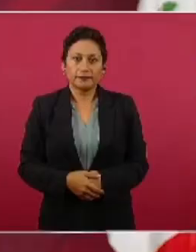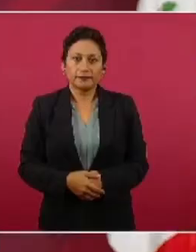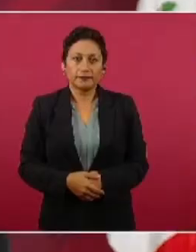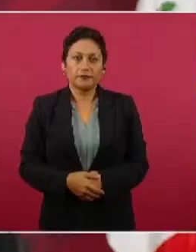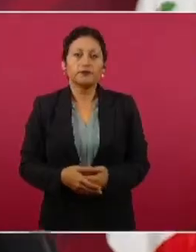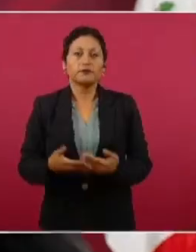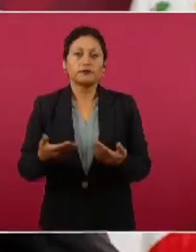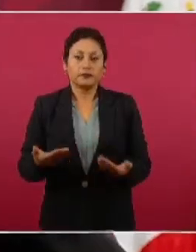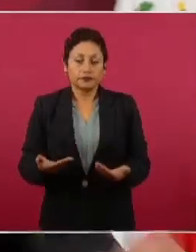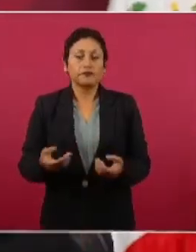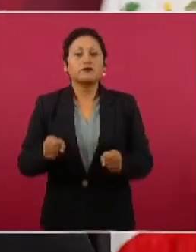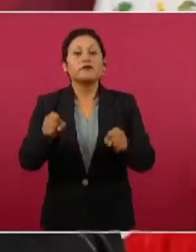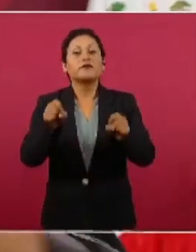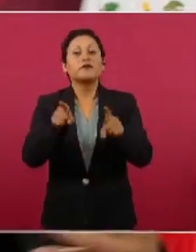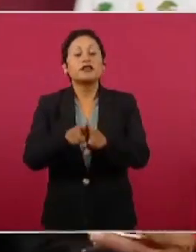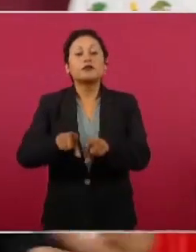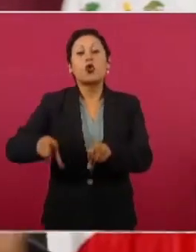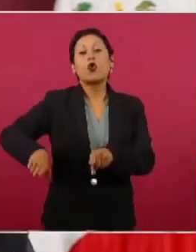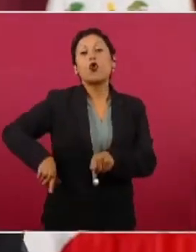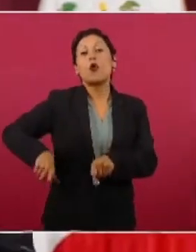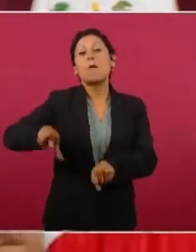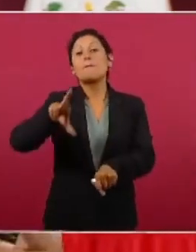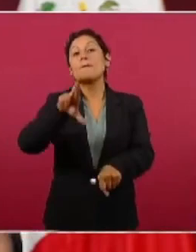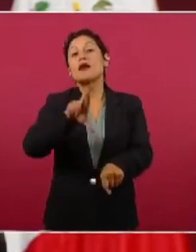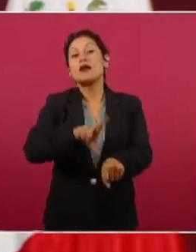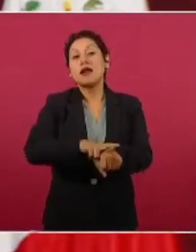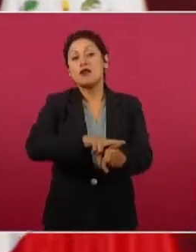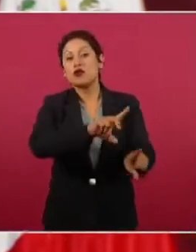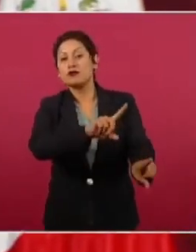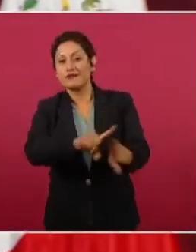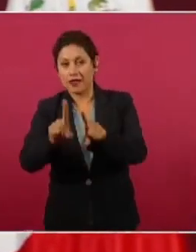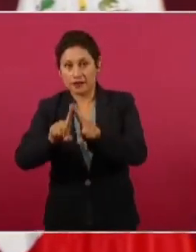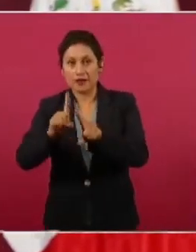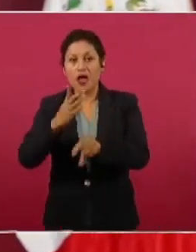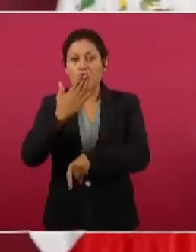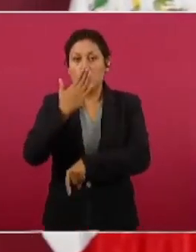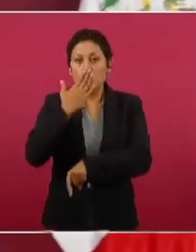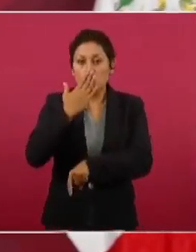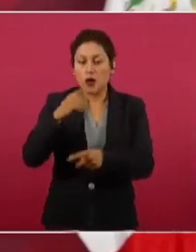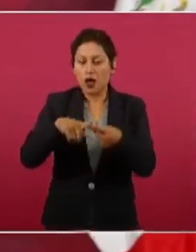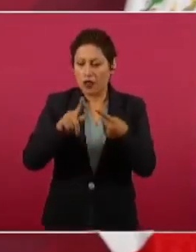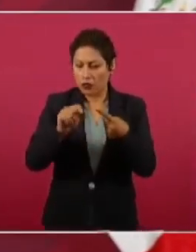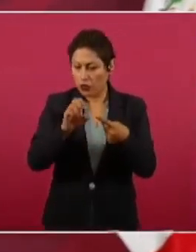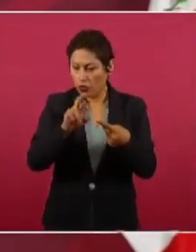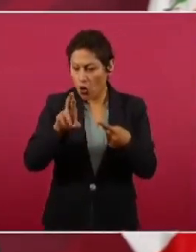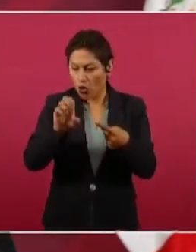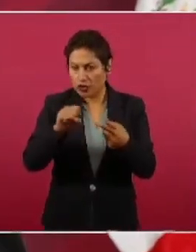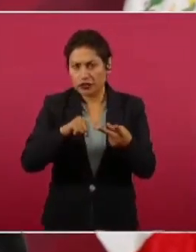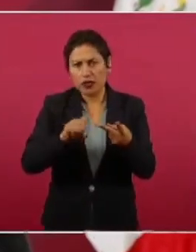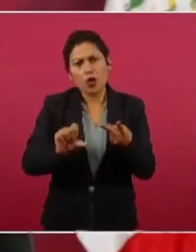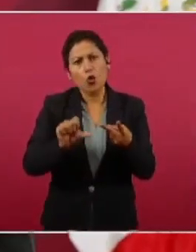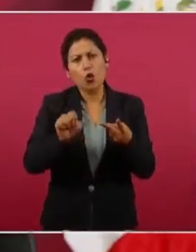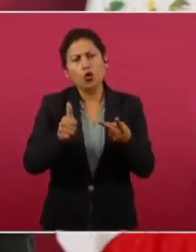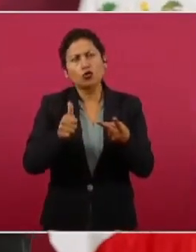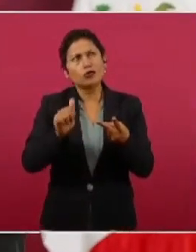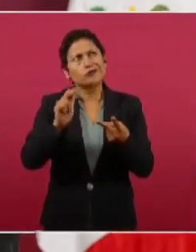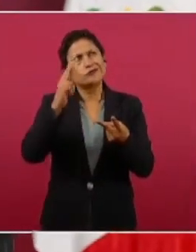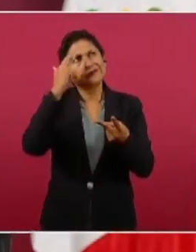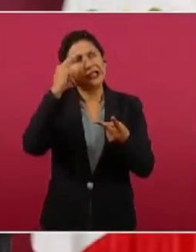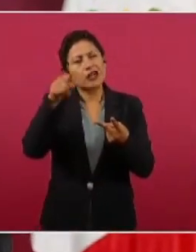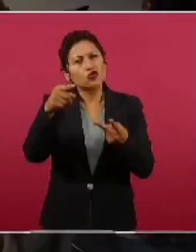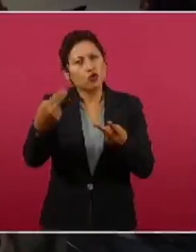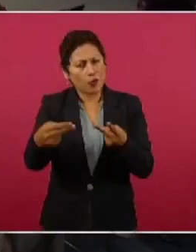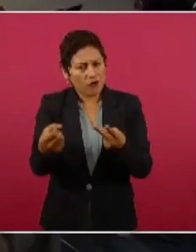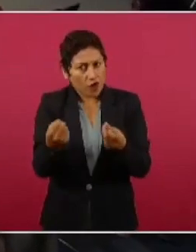los gobernadores de Sonora van ahí, Torres y otro que era también hombre fuerte, y